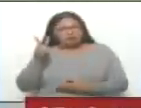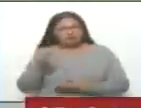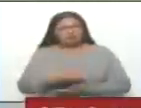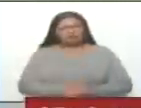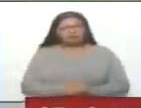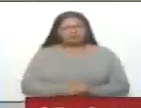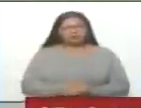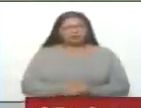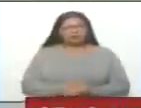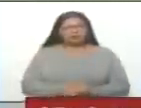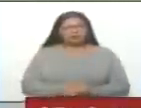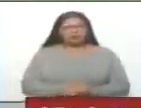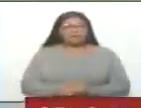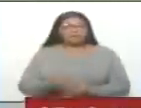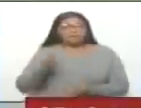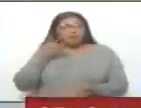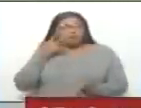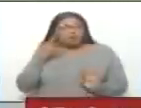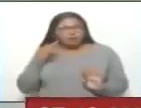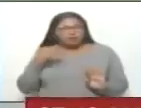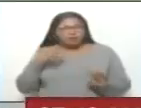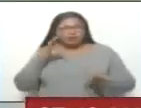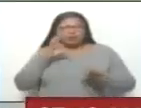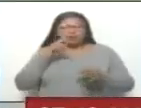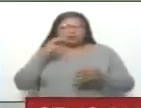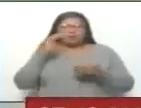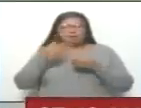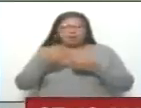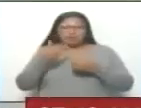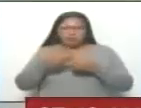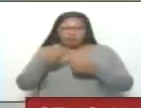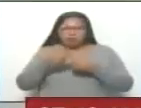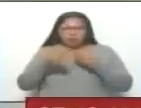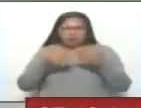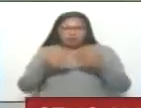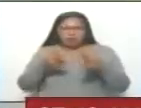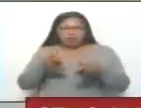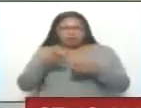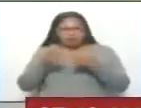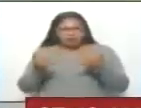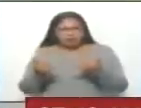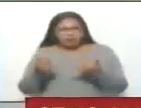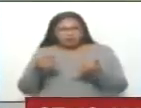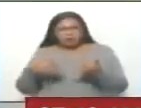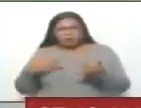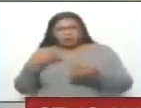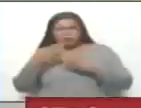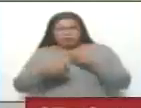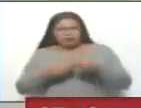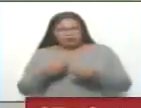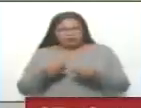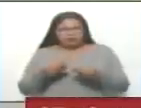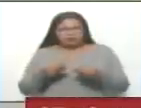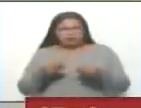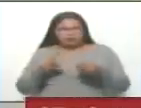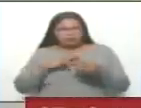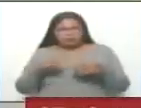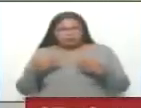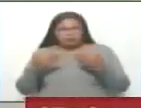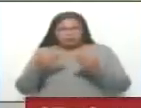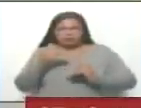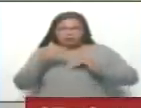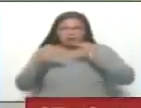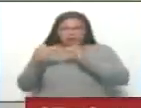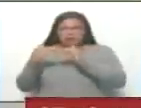en materia de petrolera no son los ingresos que pudieran traer como consecuencia la estabilidad